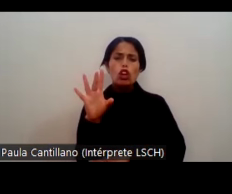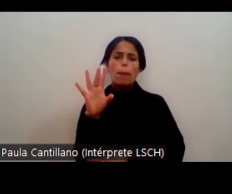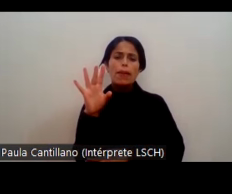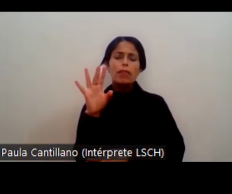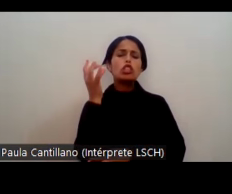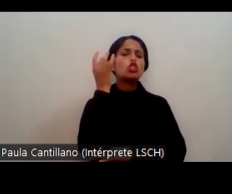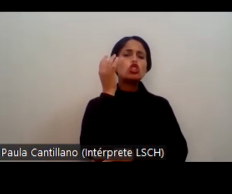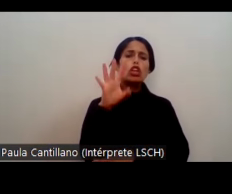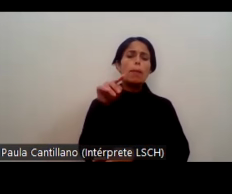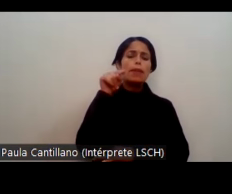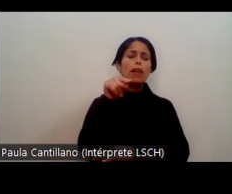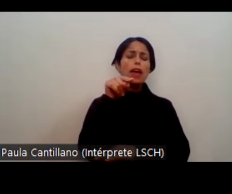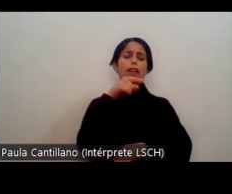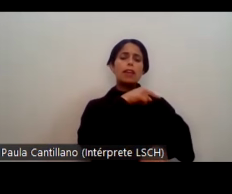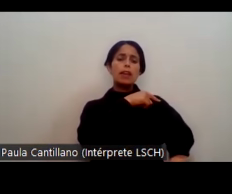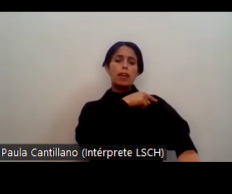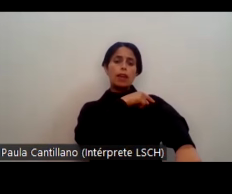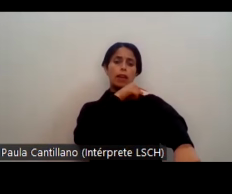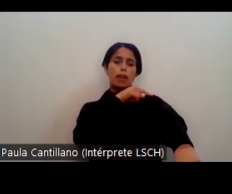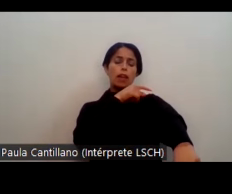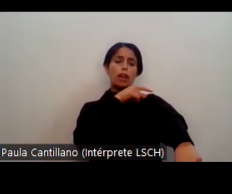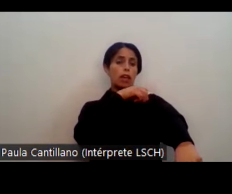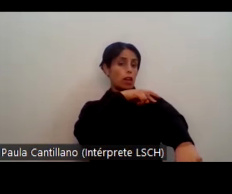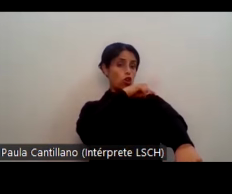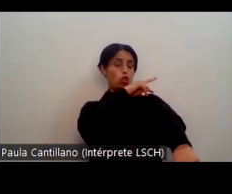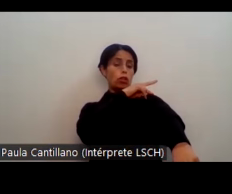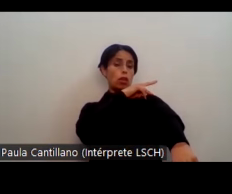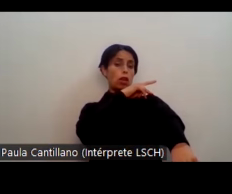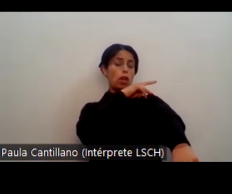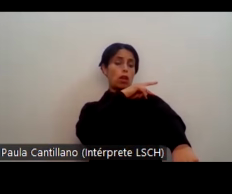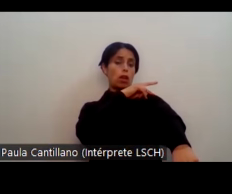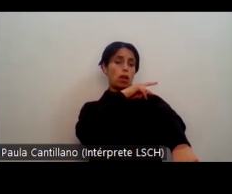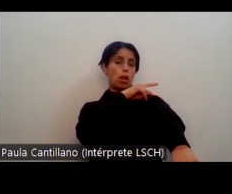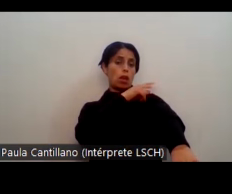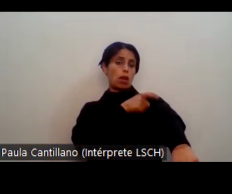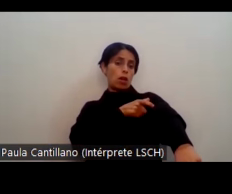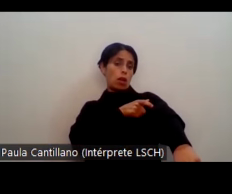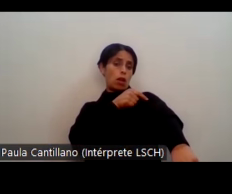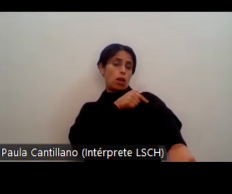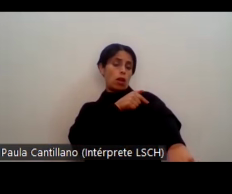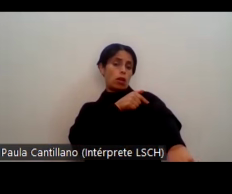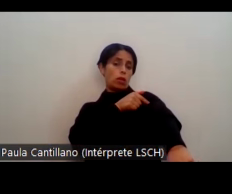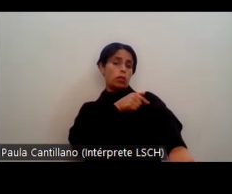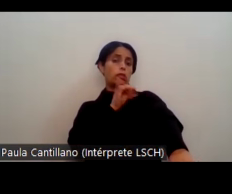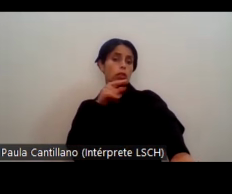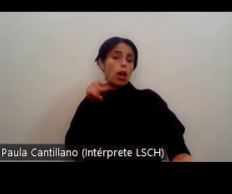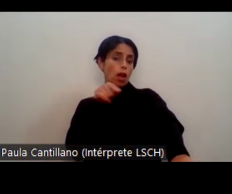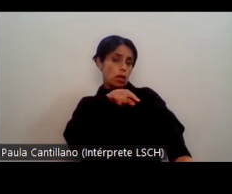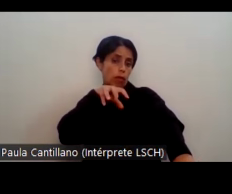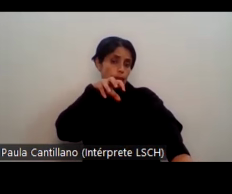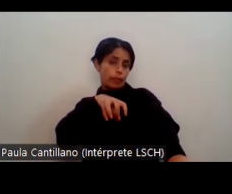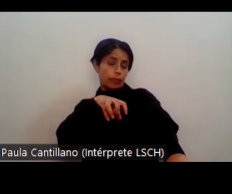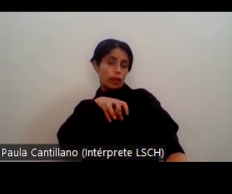en ninguna parte del norte de Chile, del norte grande de Chile, y por el contrario, sí se daba acá, en las